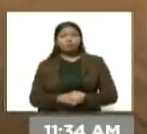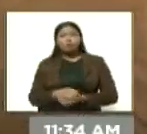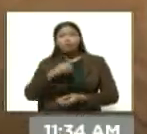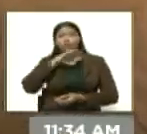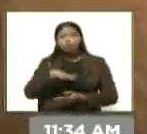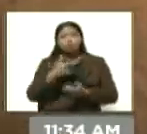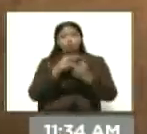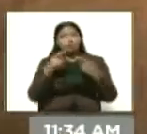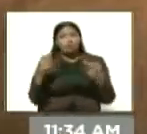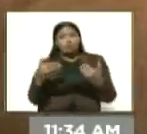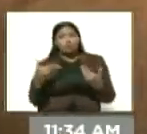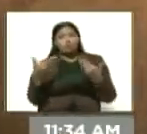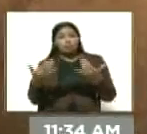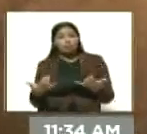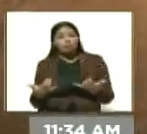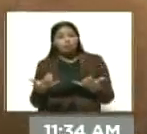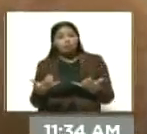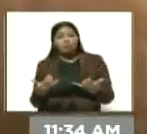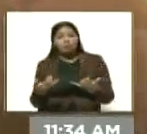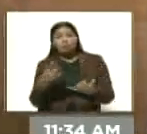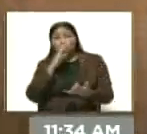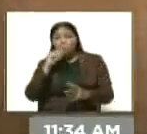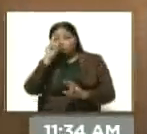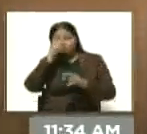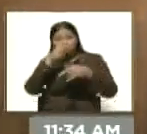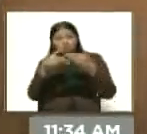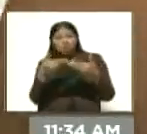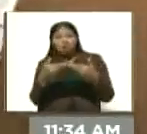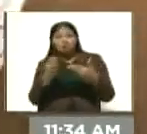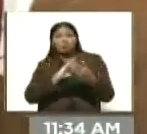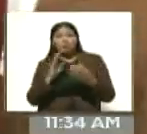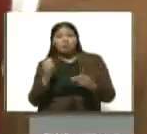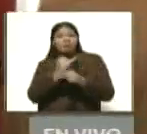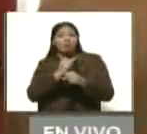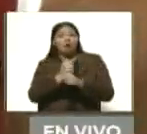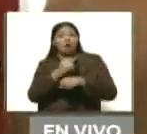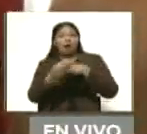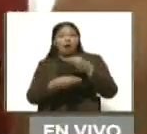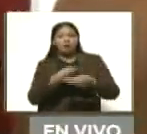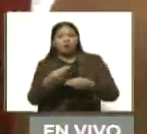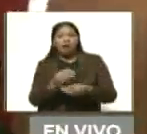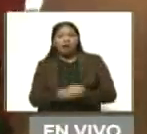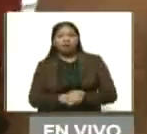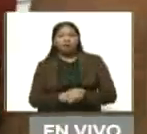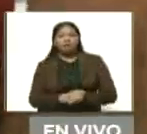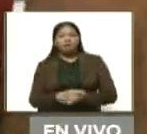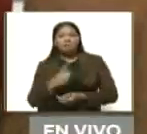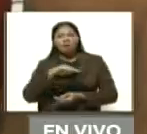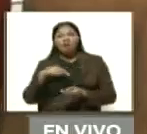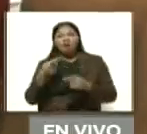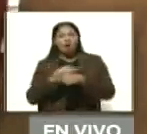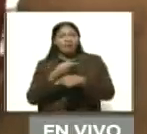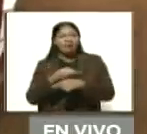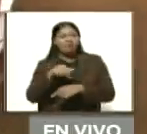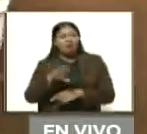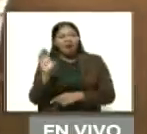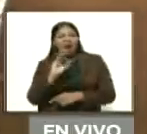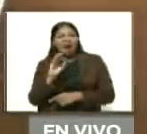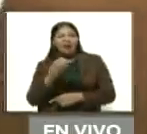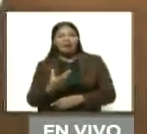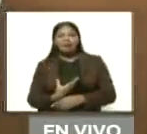general pues no reconoce. Entonces, la labor que se está haciendo desde el gobierno de Caracas, desde la